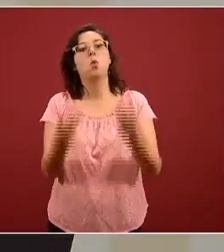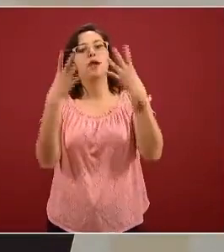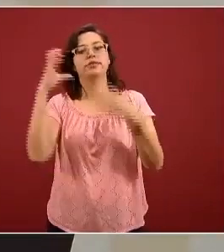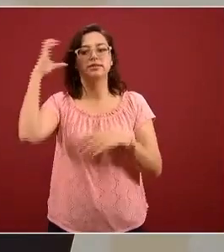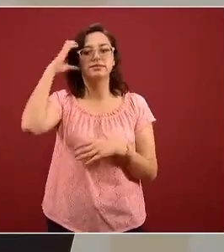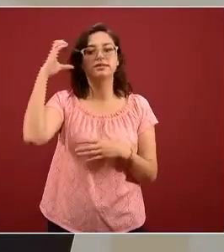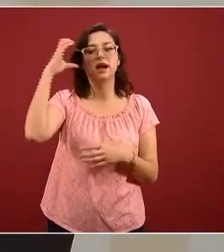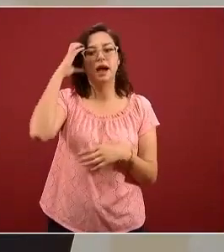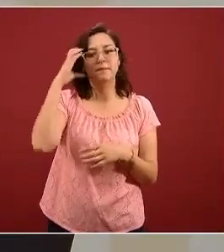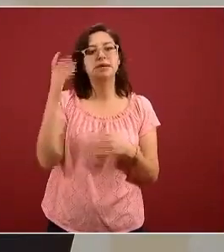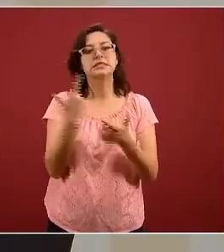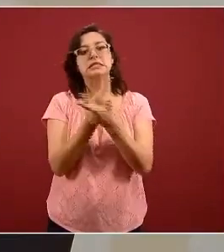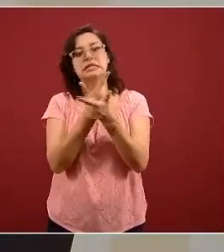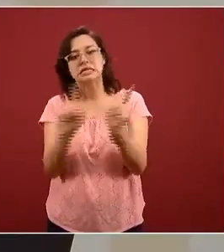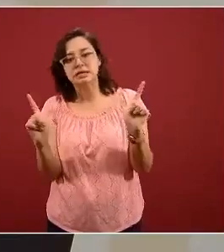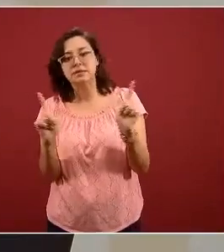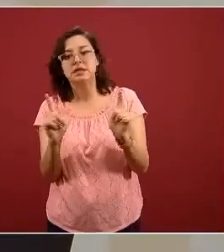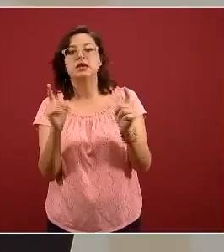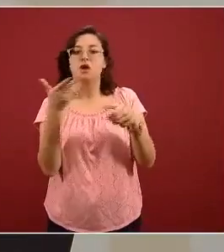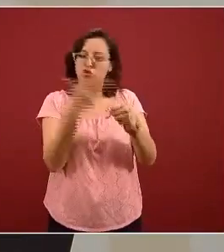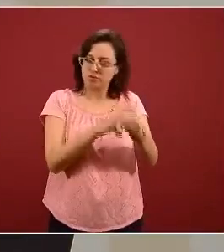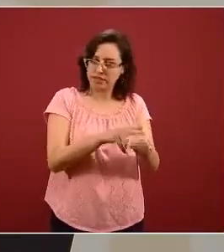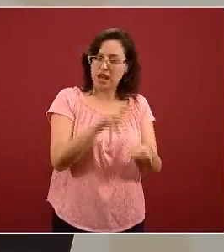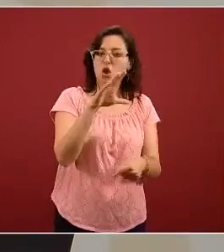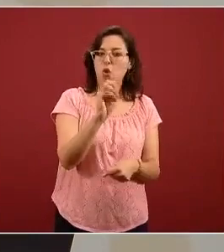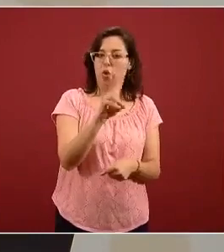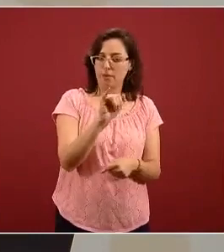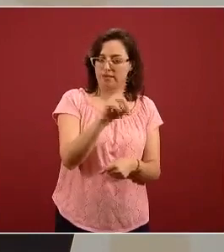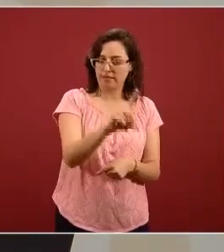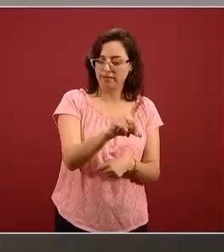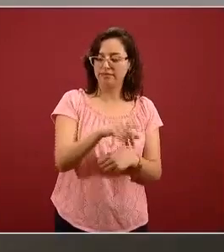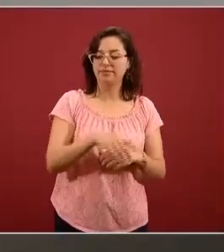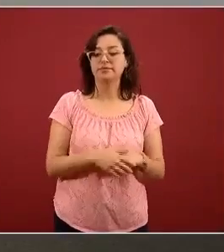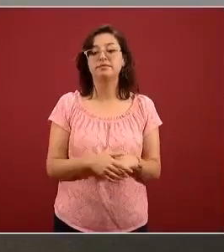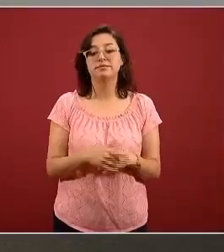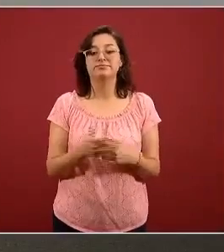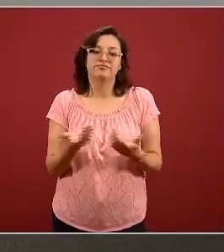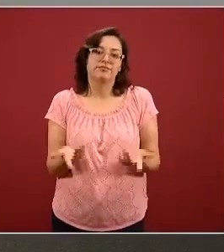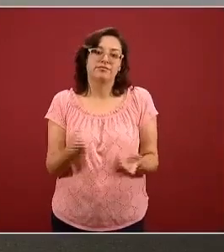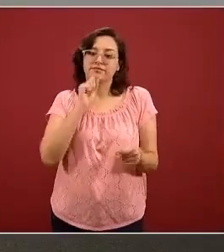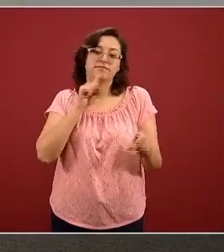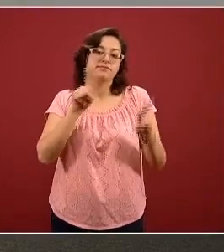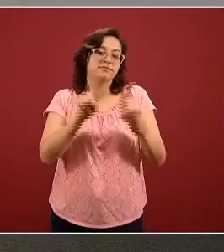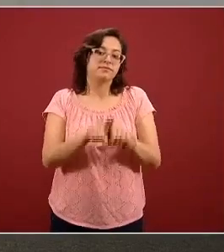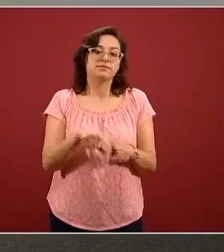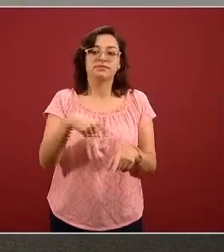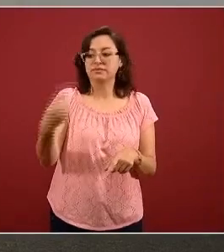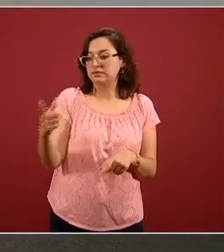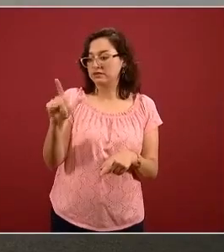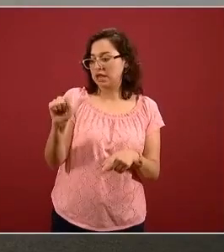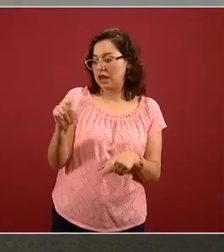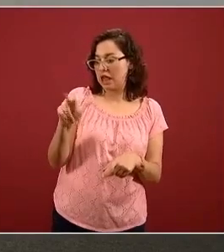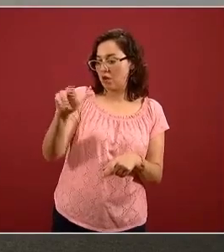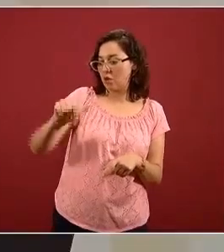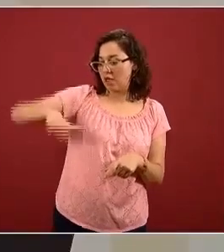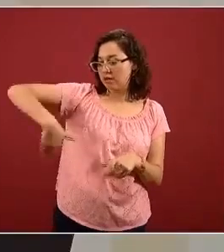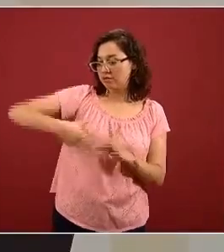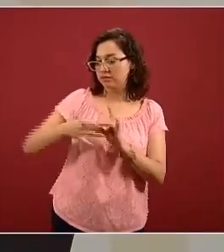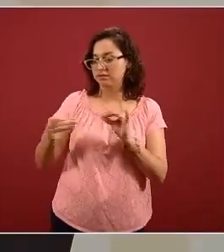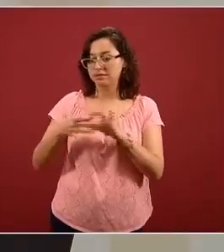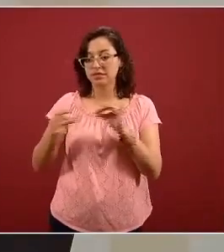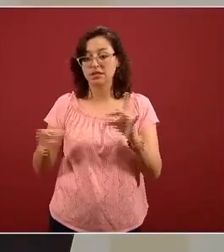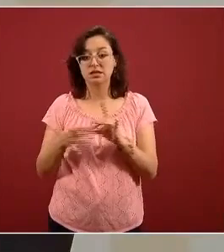de los hospitales kovic y justamente esto ayuda a resolver lo que explicaba laura apoyo de la